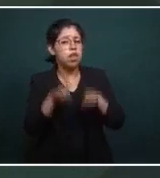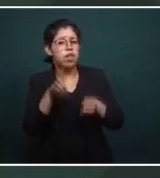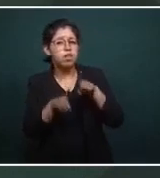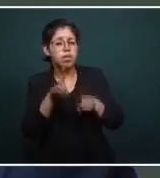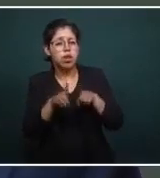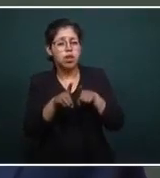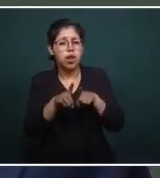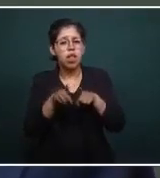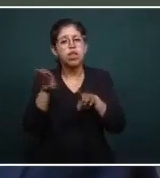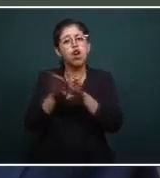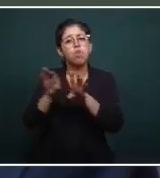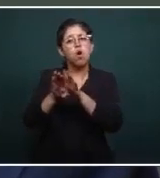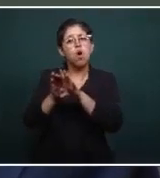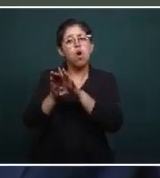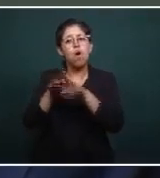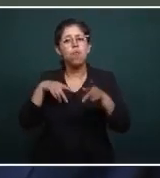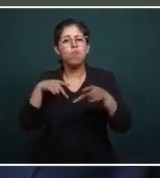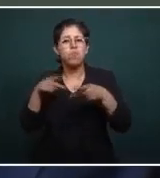del desempeño.